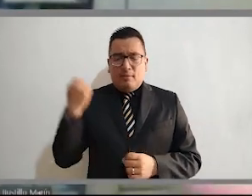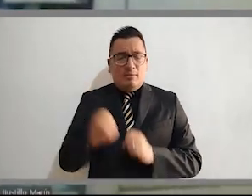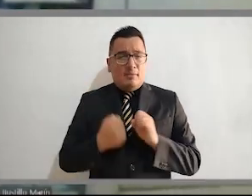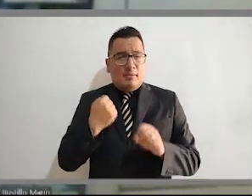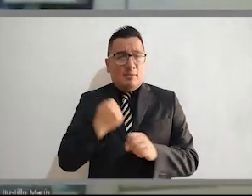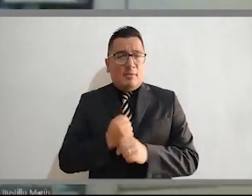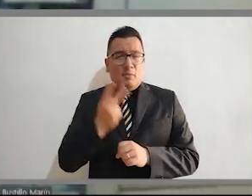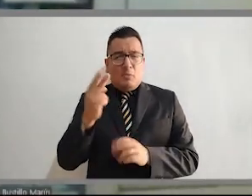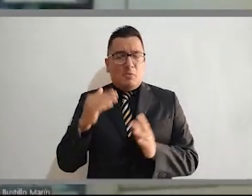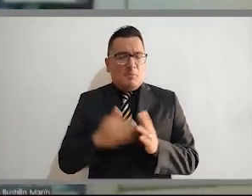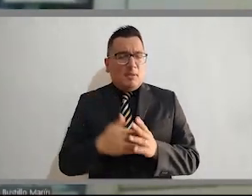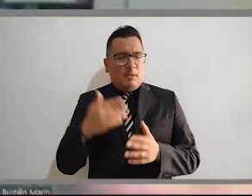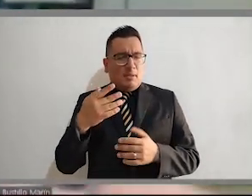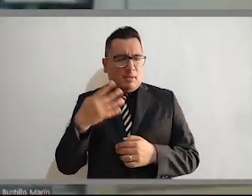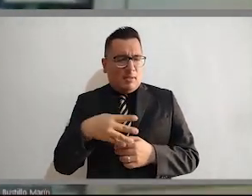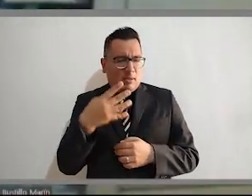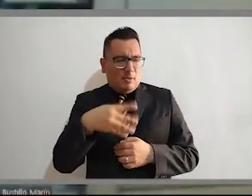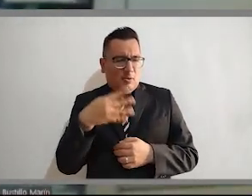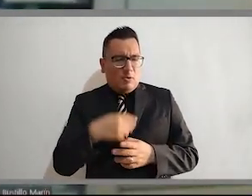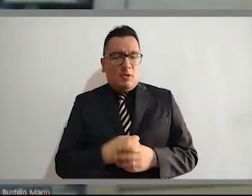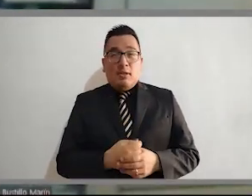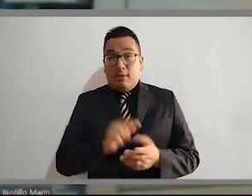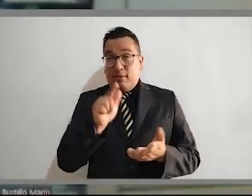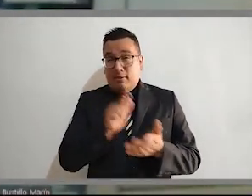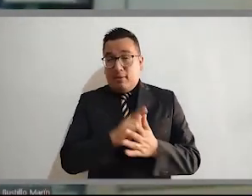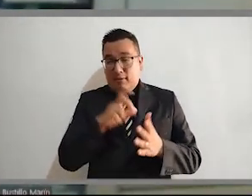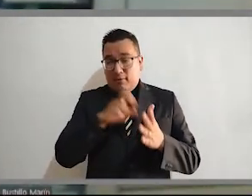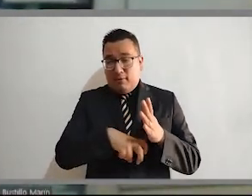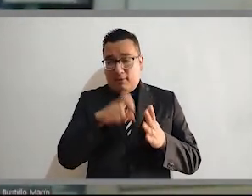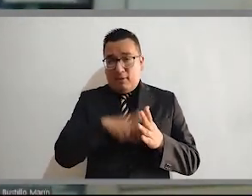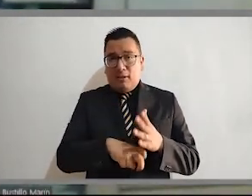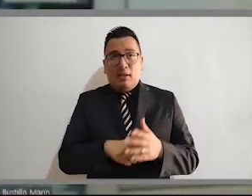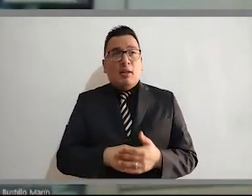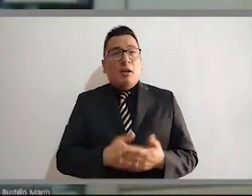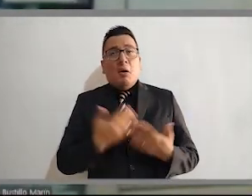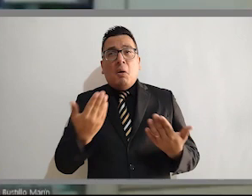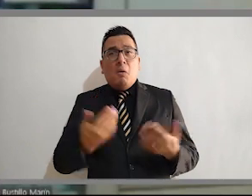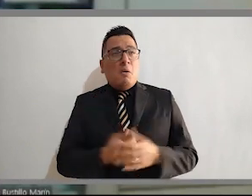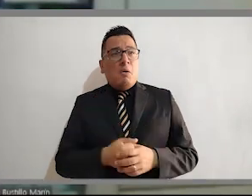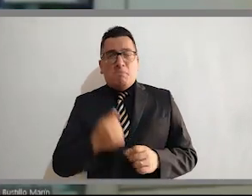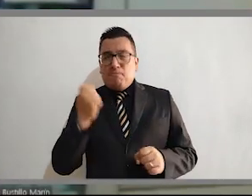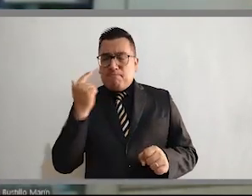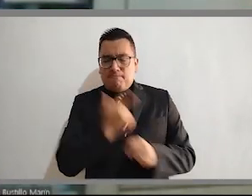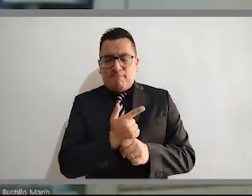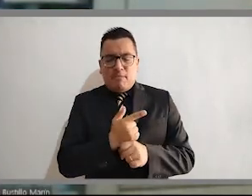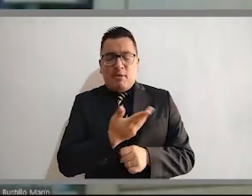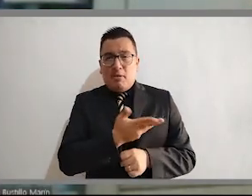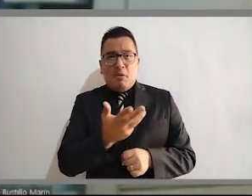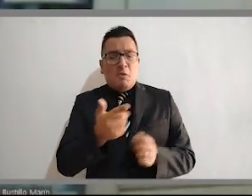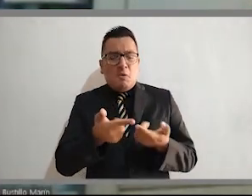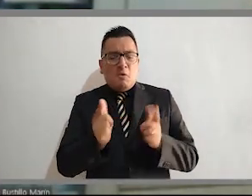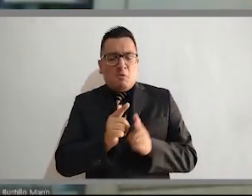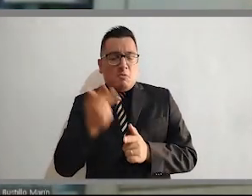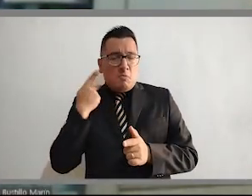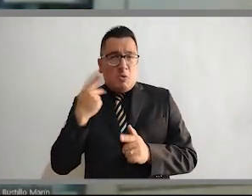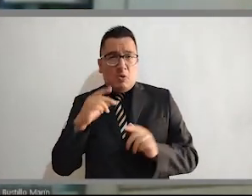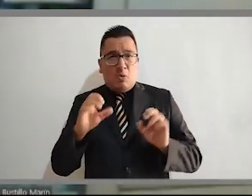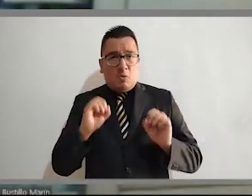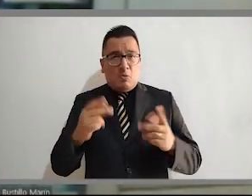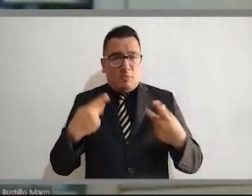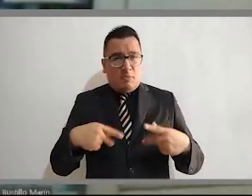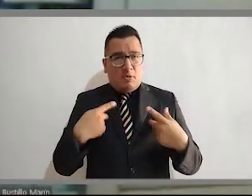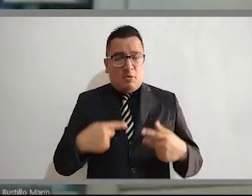sucedido y qué se ha dicho a partir de que se ha visibilizado esta violencia cada vez más porque las mujeres estamos cada vez